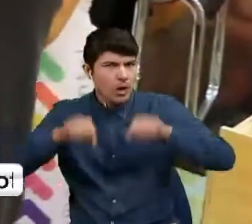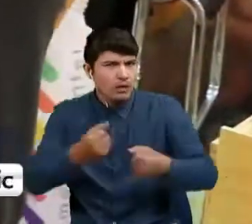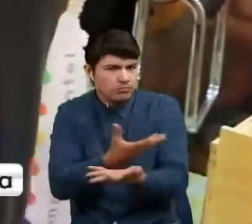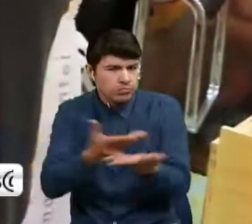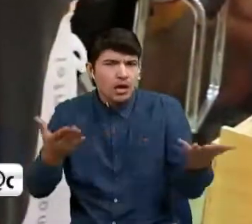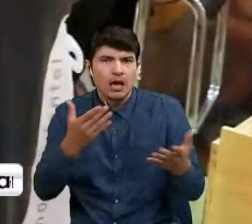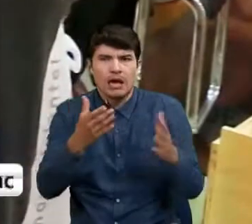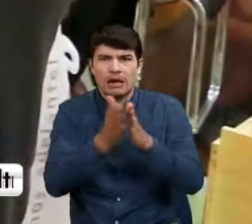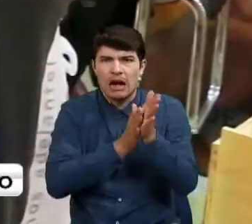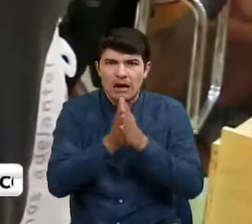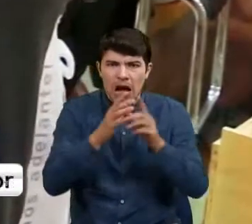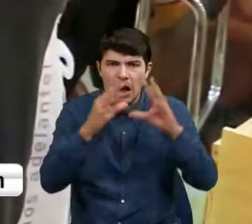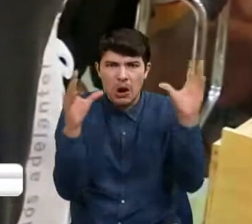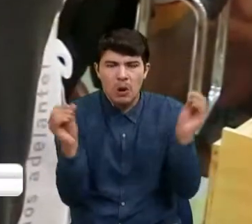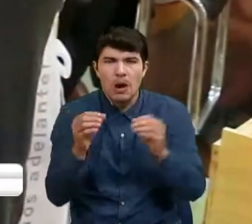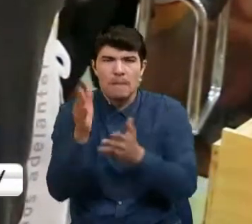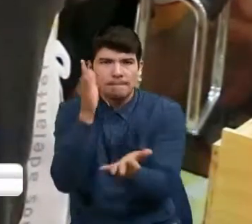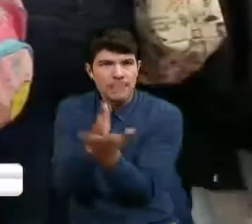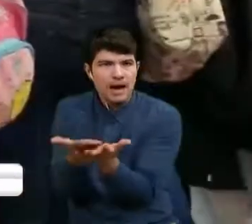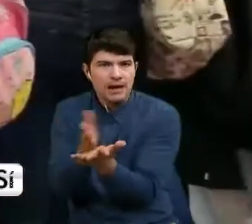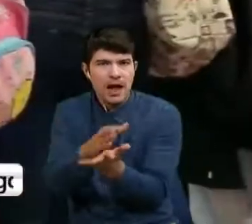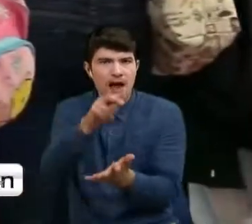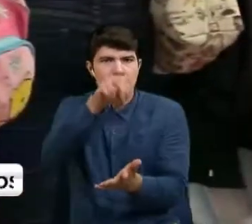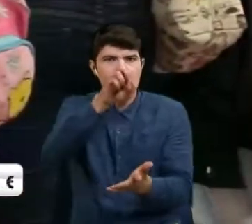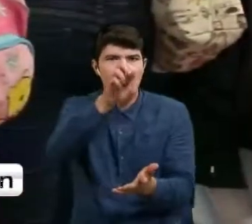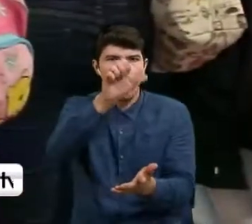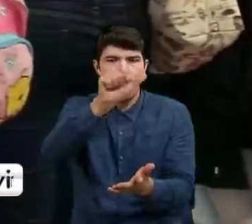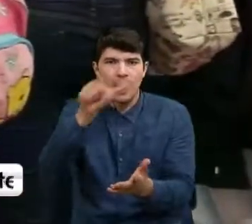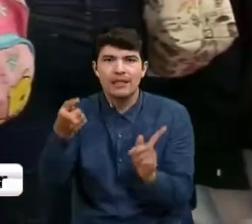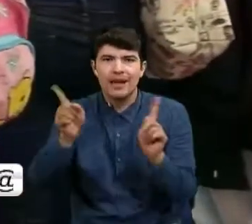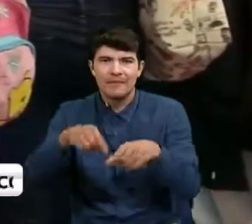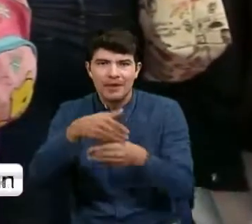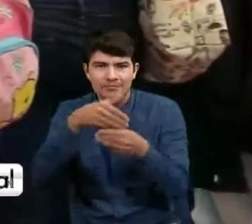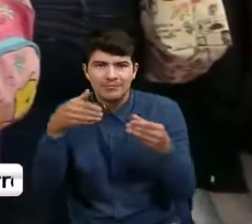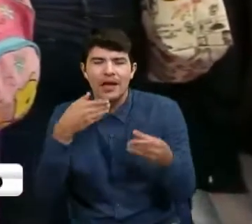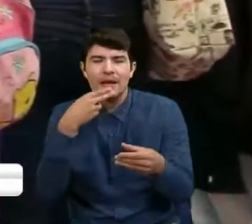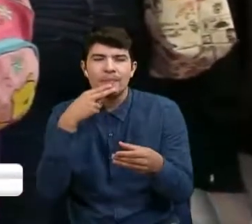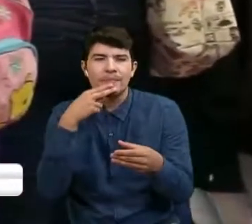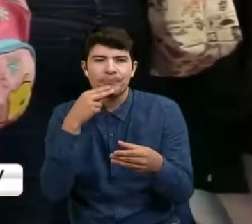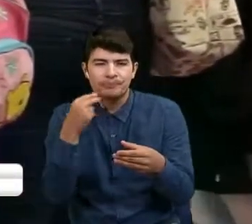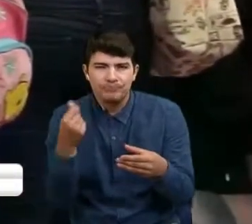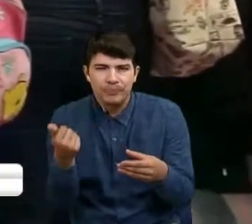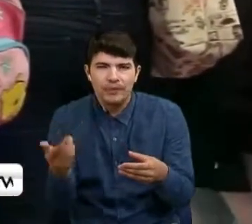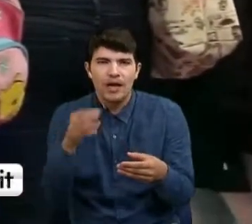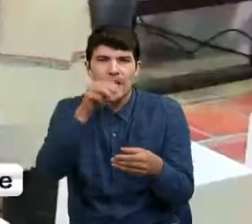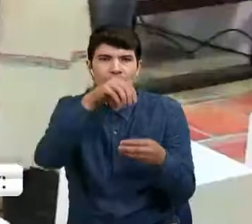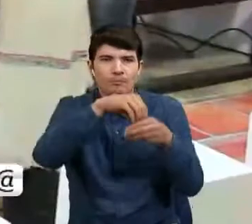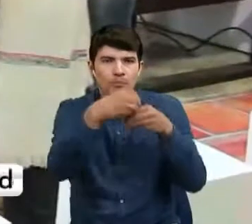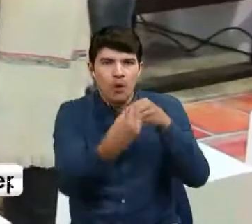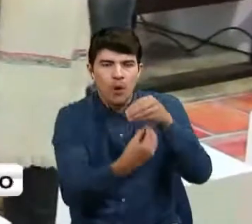como el cacao, la panela, el nopal, el bocadillo, la mora, el fique y un viaje